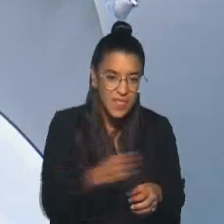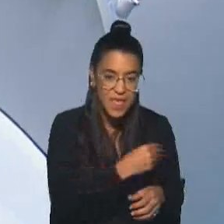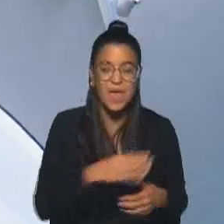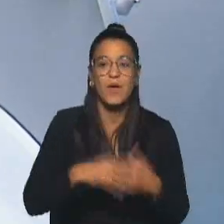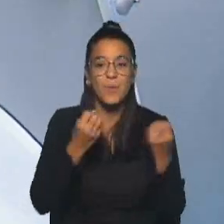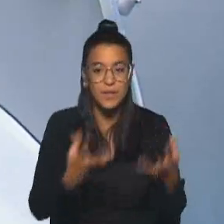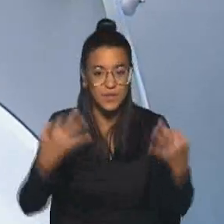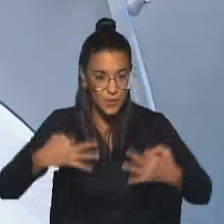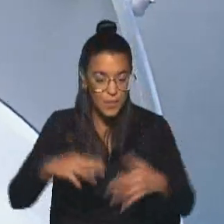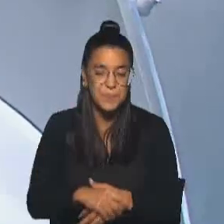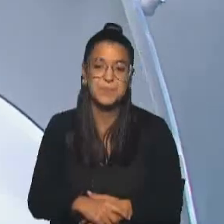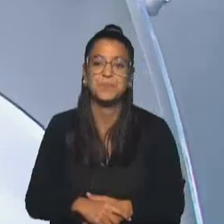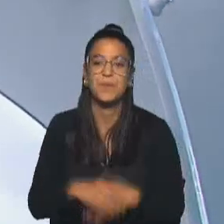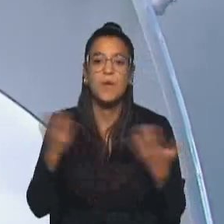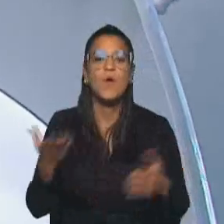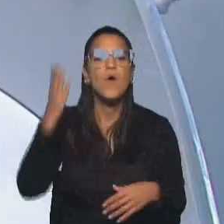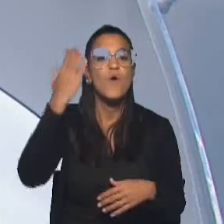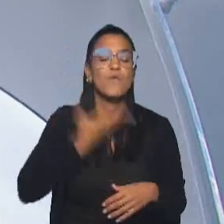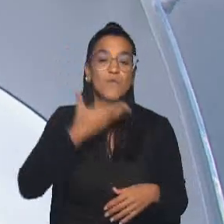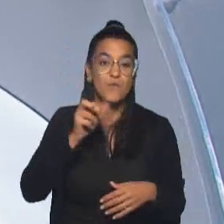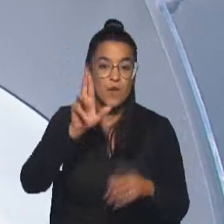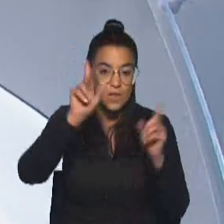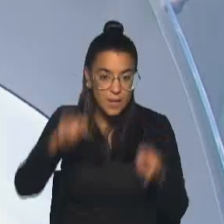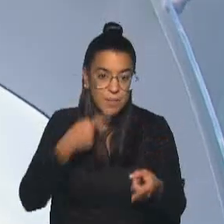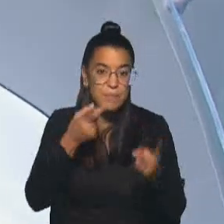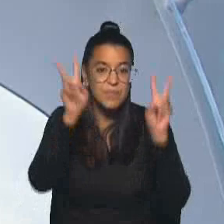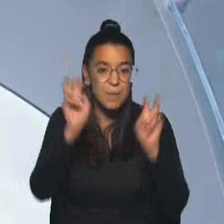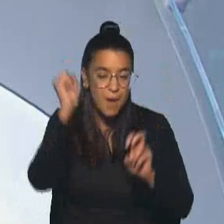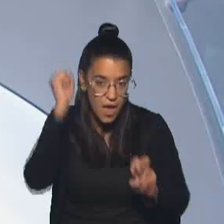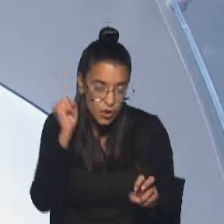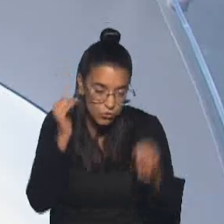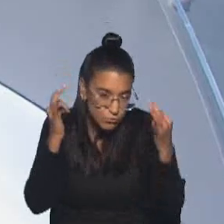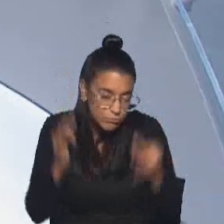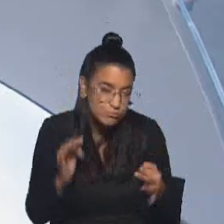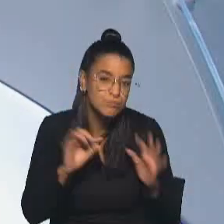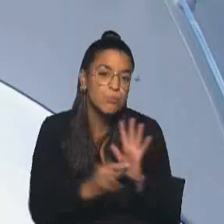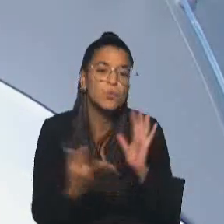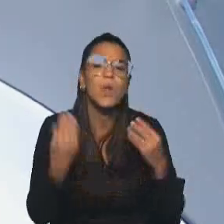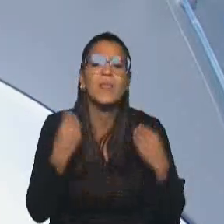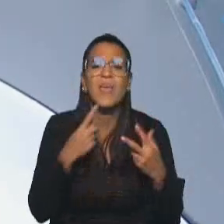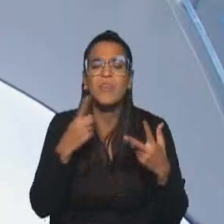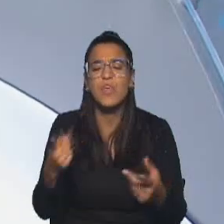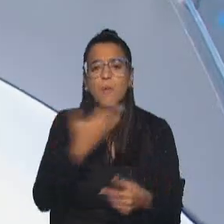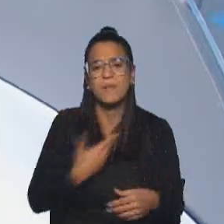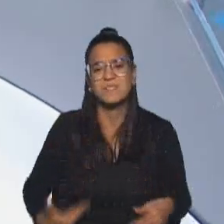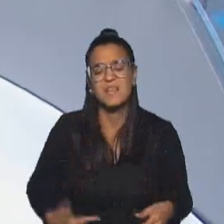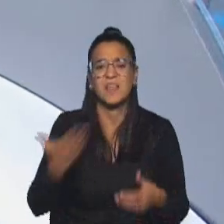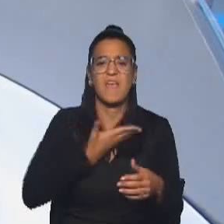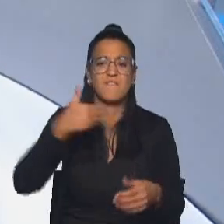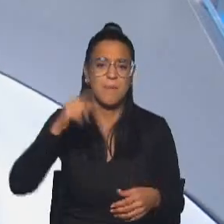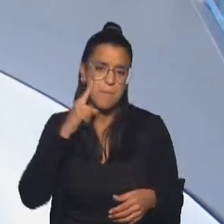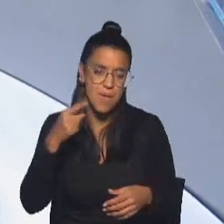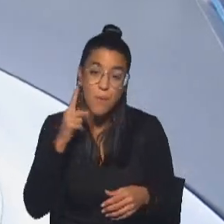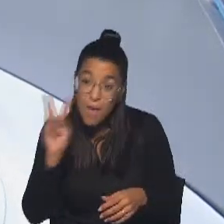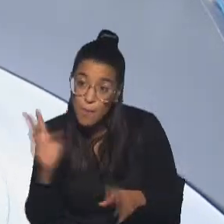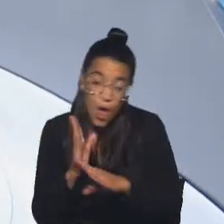están? Vero. Muy buen día. A ver, y con Flor, ¿no? Todo el tema. Empezamos con el tema económico exclusivamente. ¿Qué dijo el presidente del Fondo Monetario? Ya lo vemos, pero